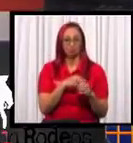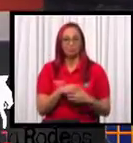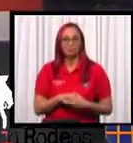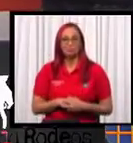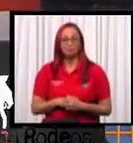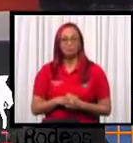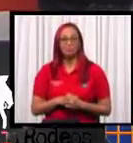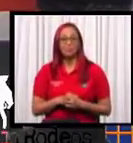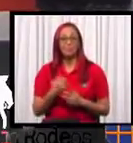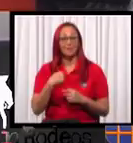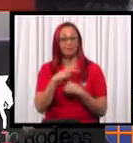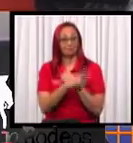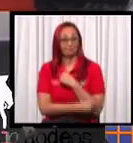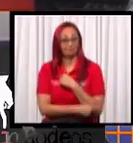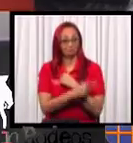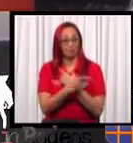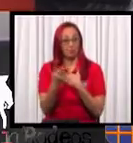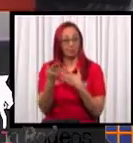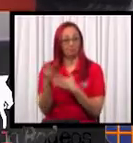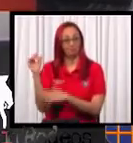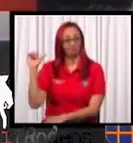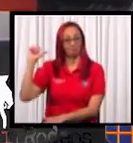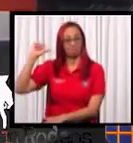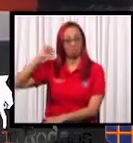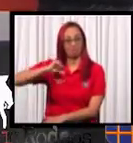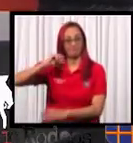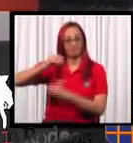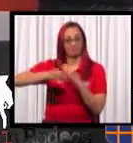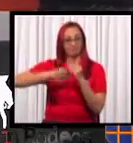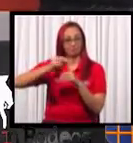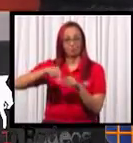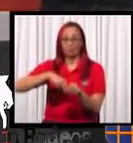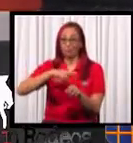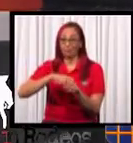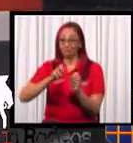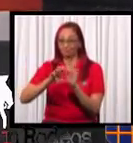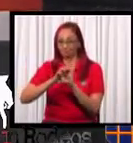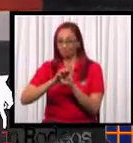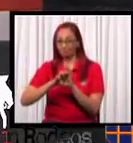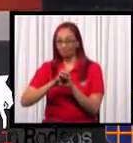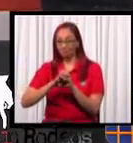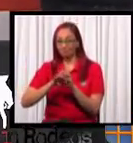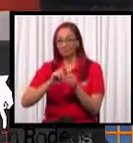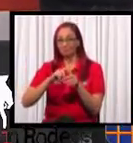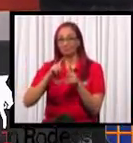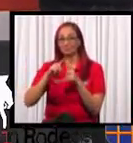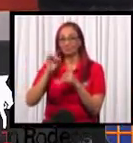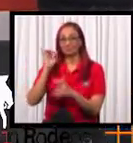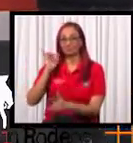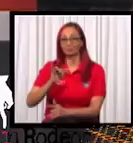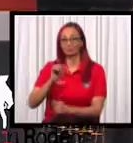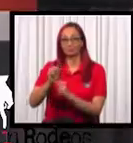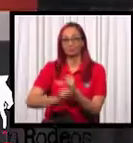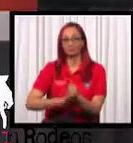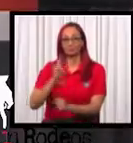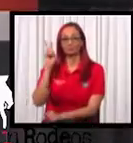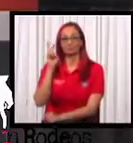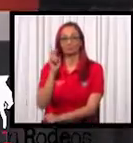país ha venido decayendo en producción nacional, de manera tal que del año 2010 al